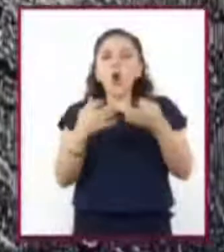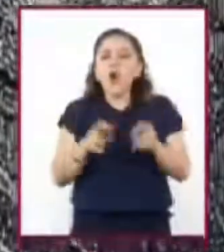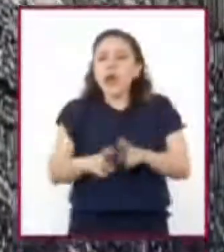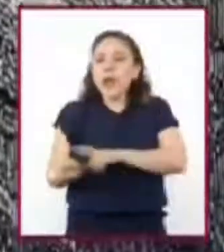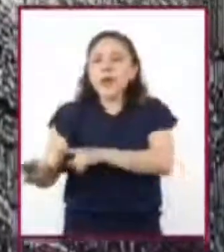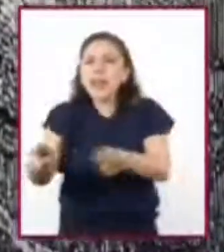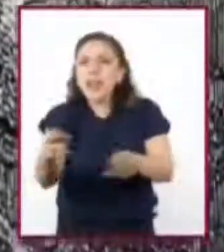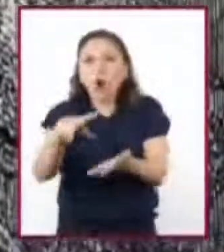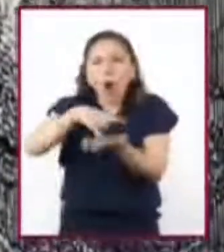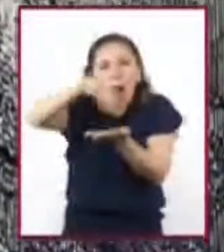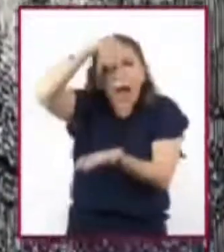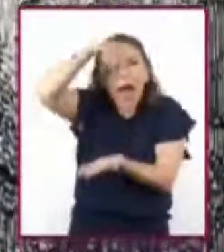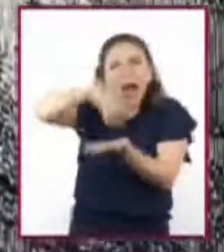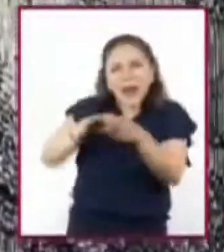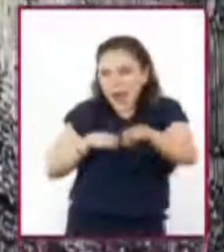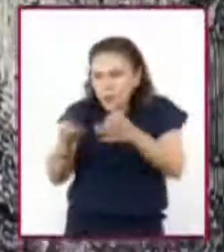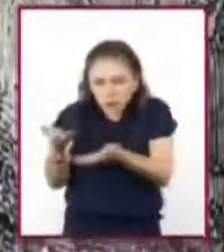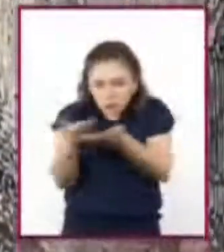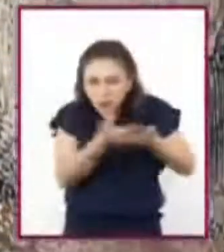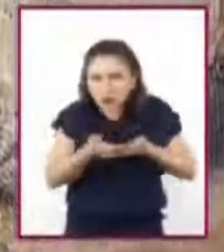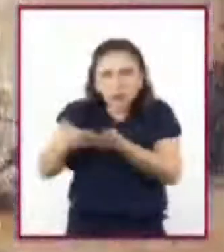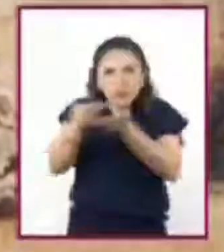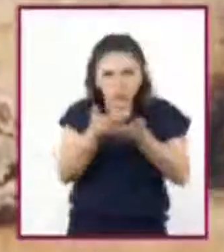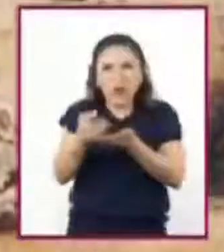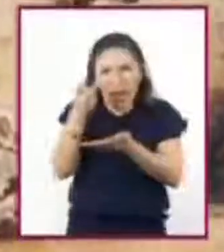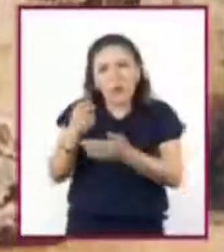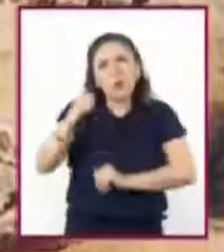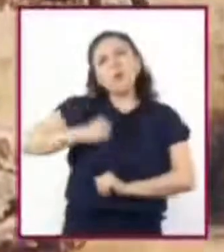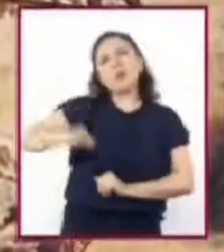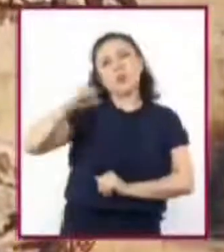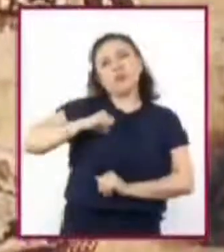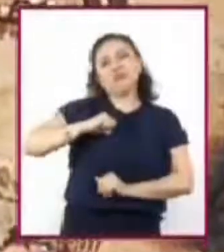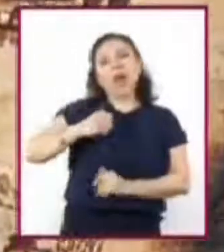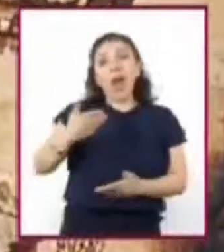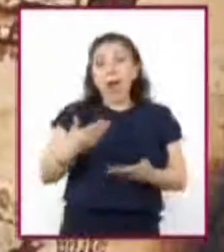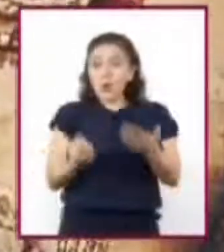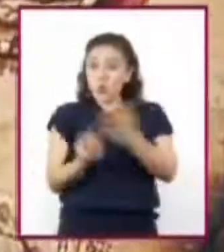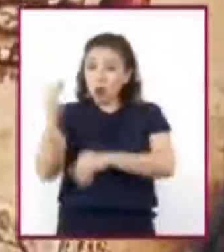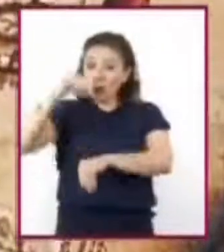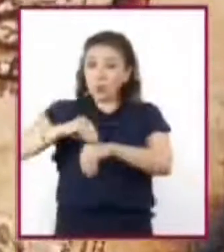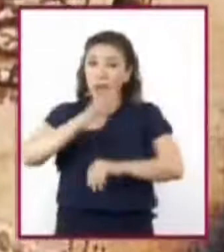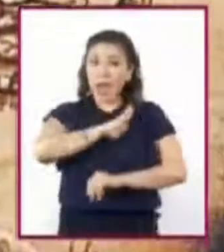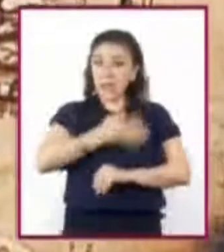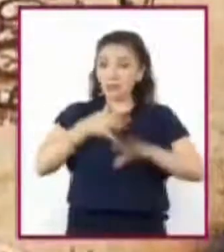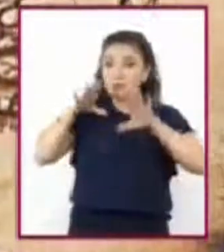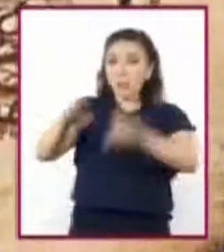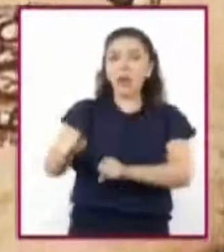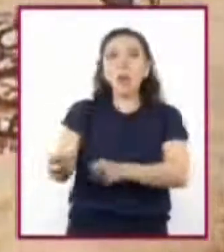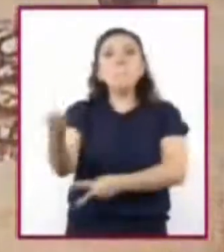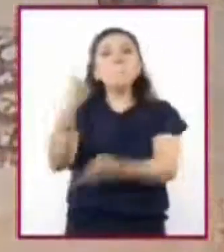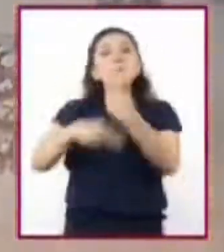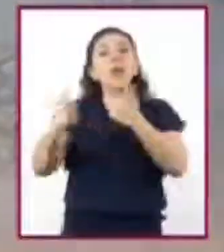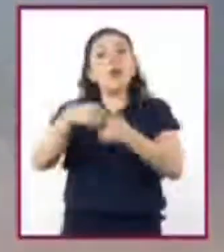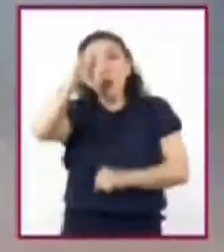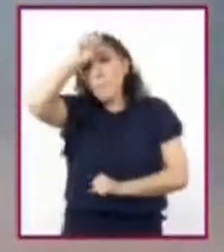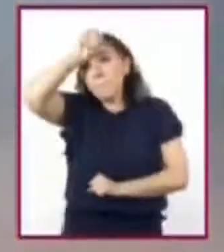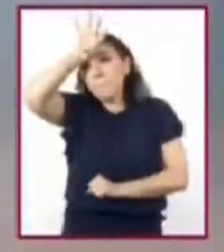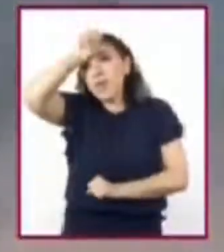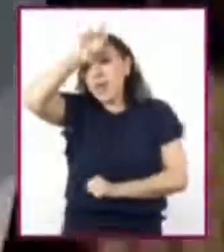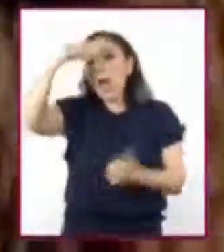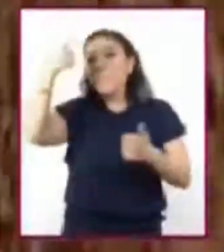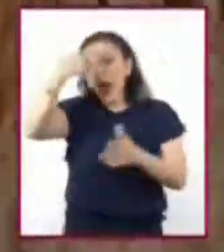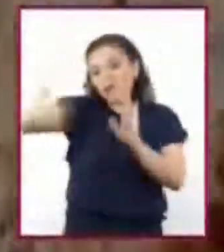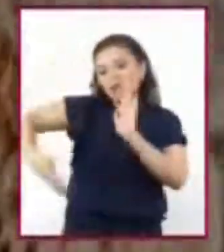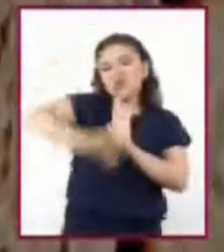arroyos y en las laderas de las montañas, durante el virreinato se extrajeron de las minas a través de la